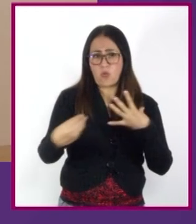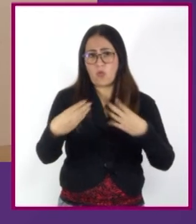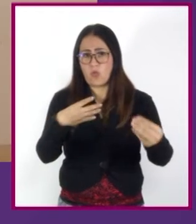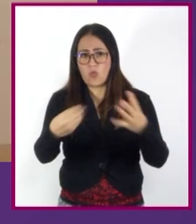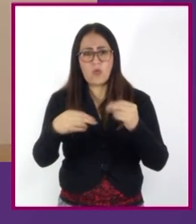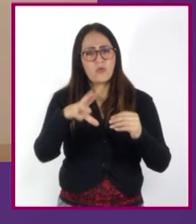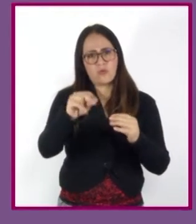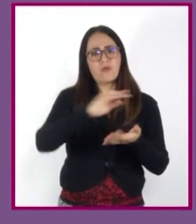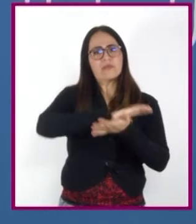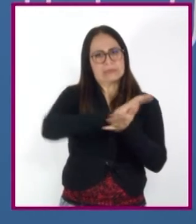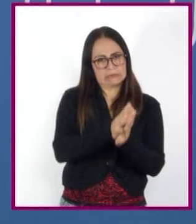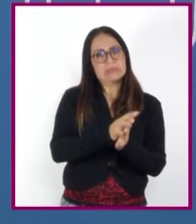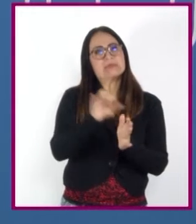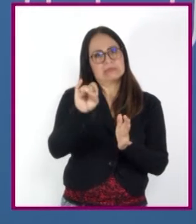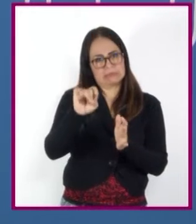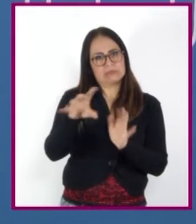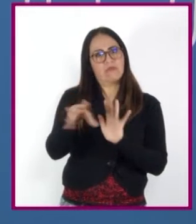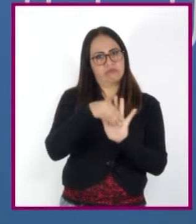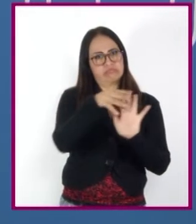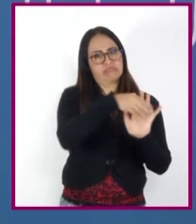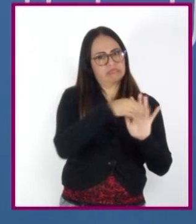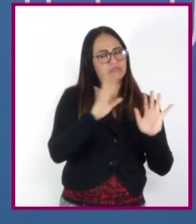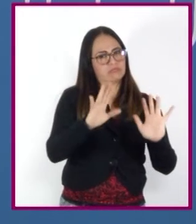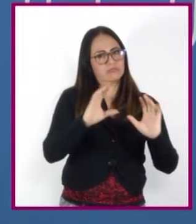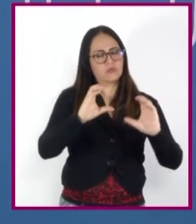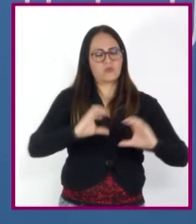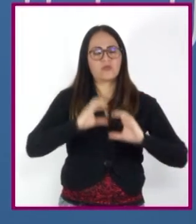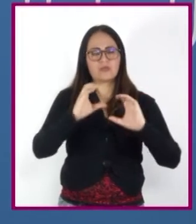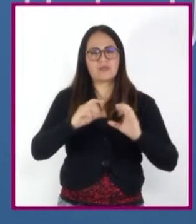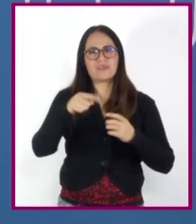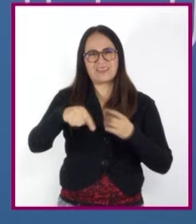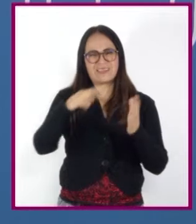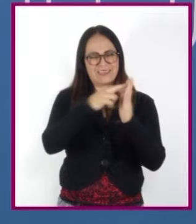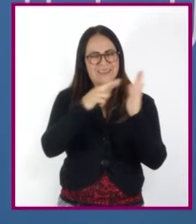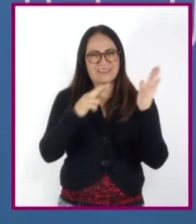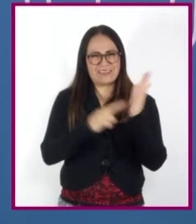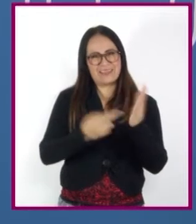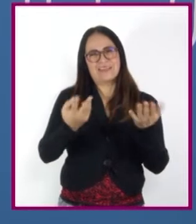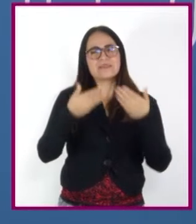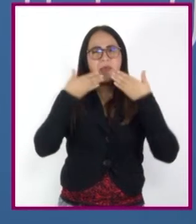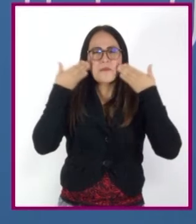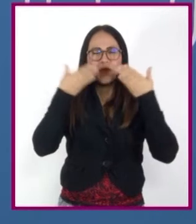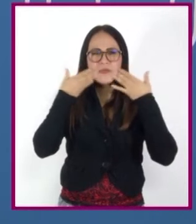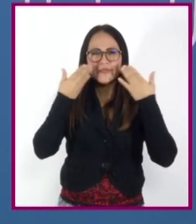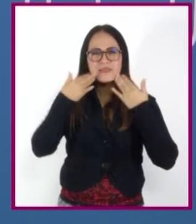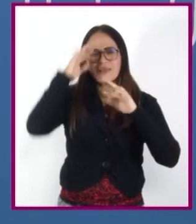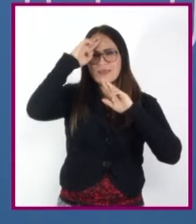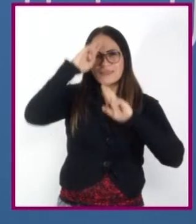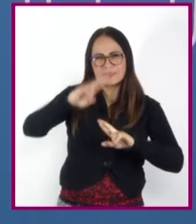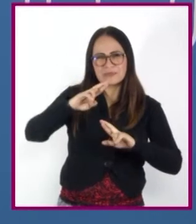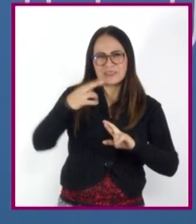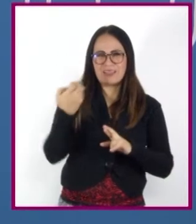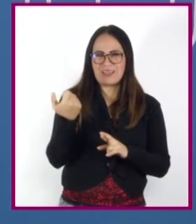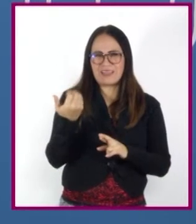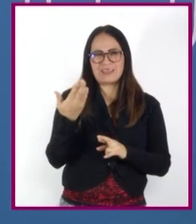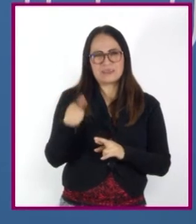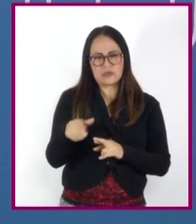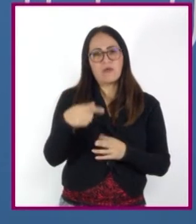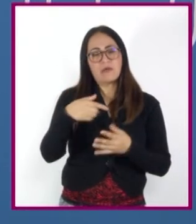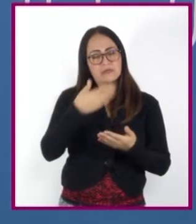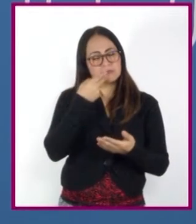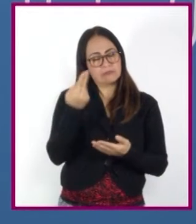sí. Estas reglas de cortesía y respeto que nos comparte Omar son esenciales para nuestra